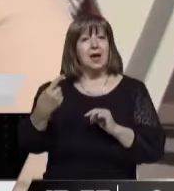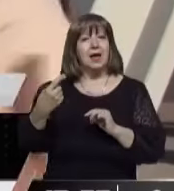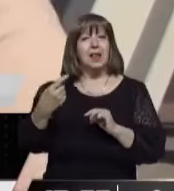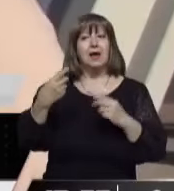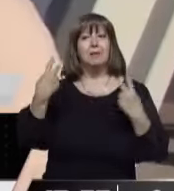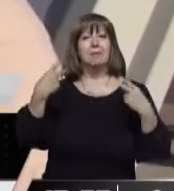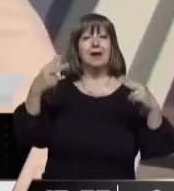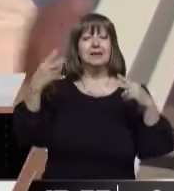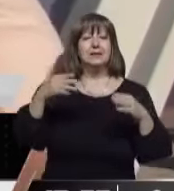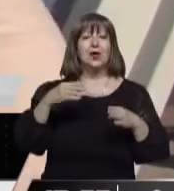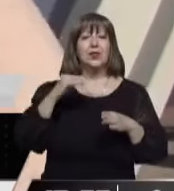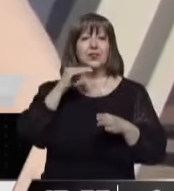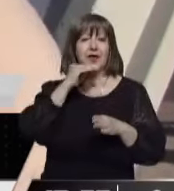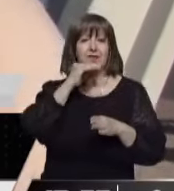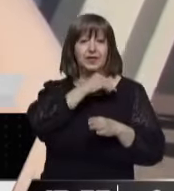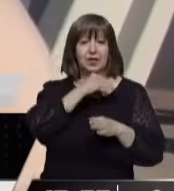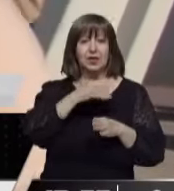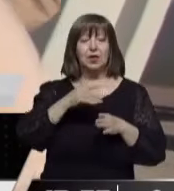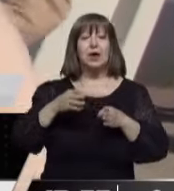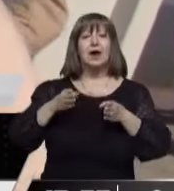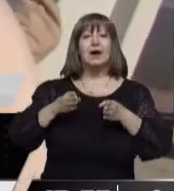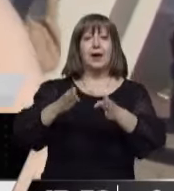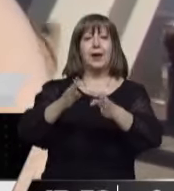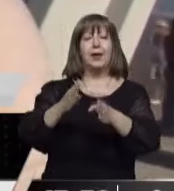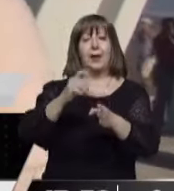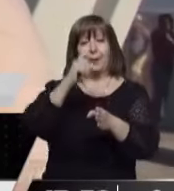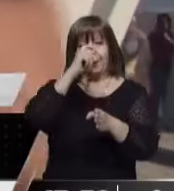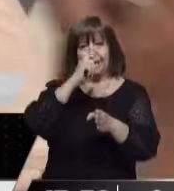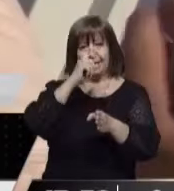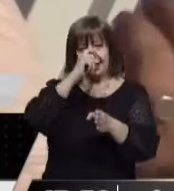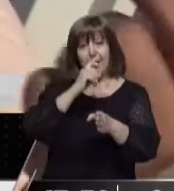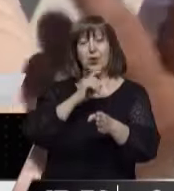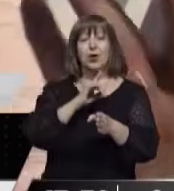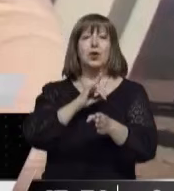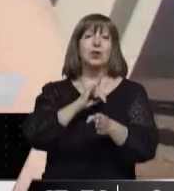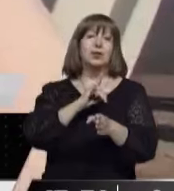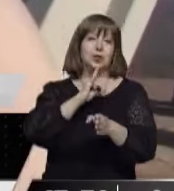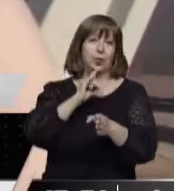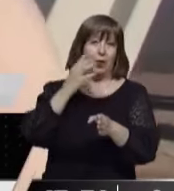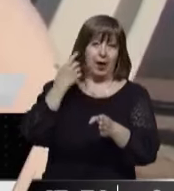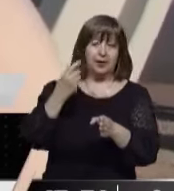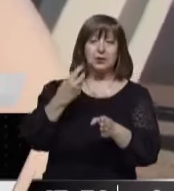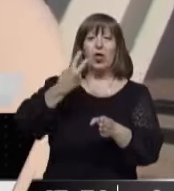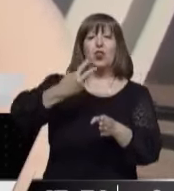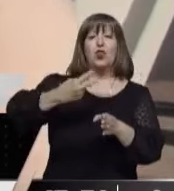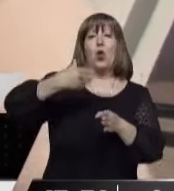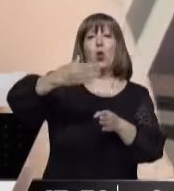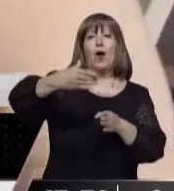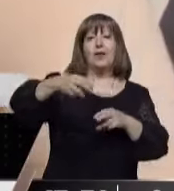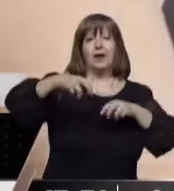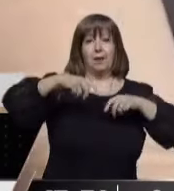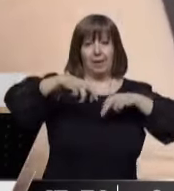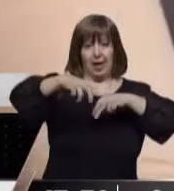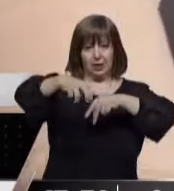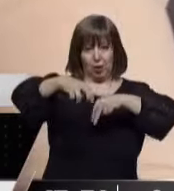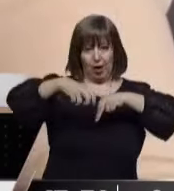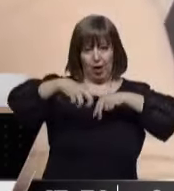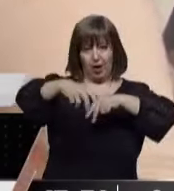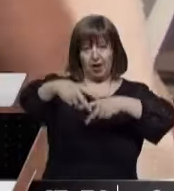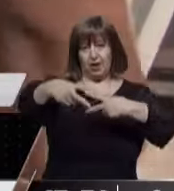en la calle principal de Tupungato, en la calle Belgrano. Vamos a hacer dos cuadras que van a ser peatonal,